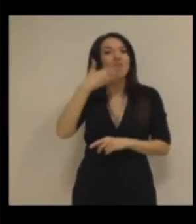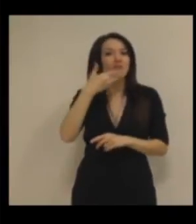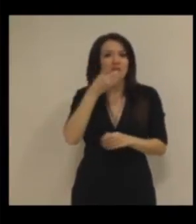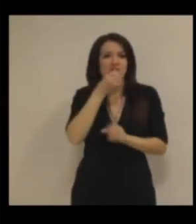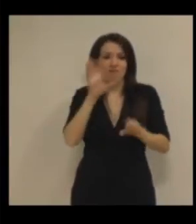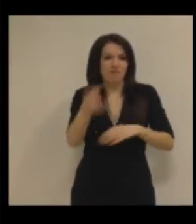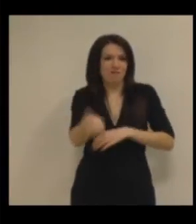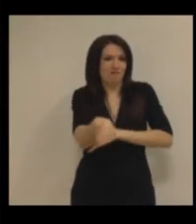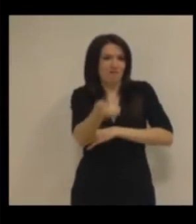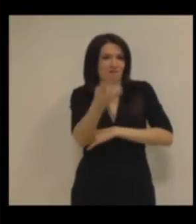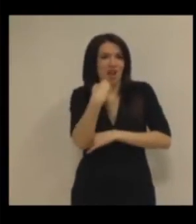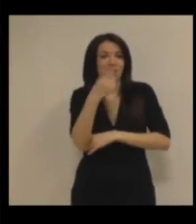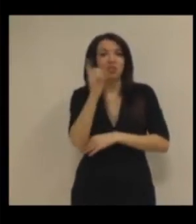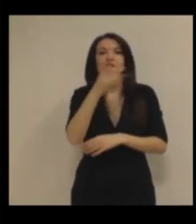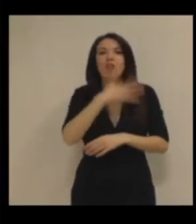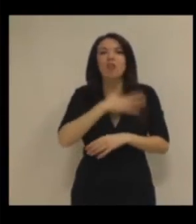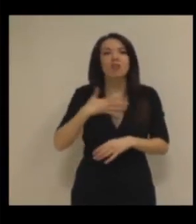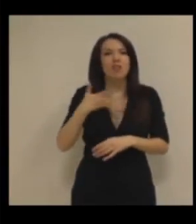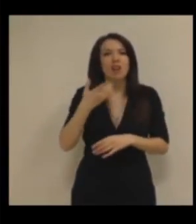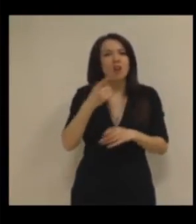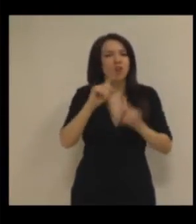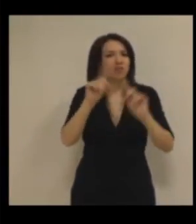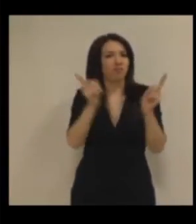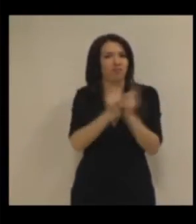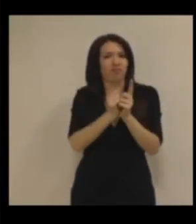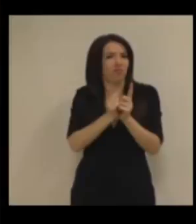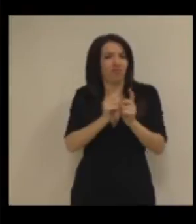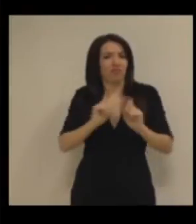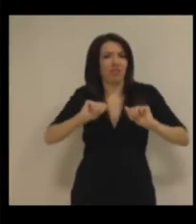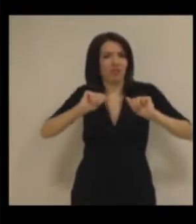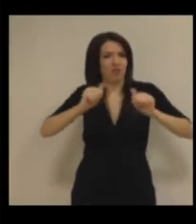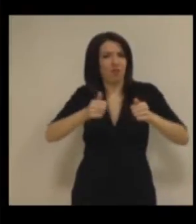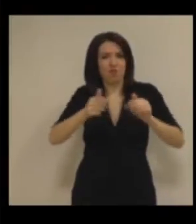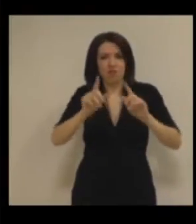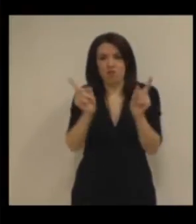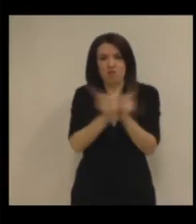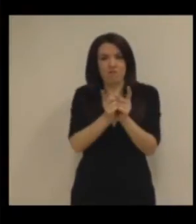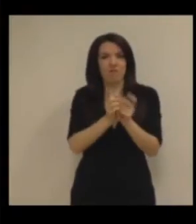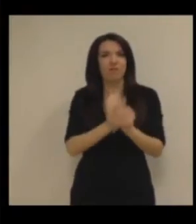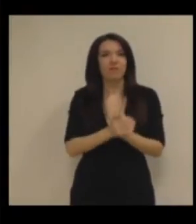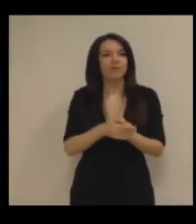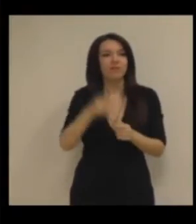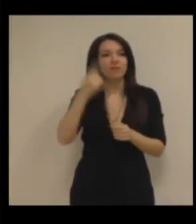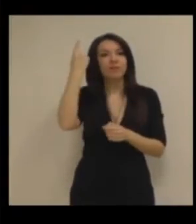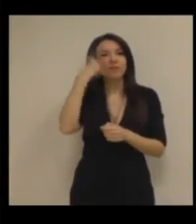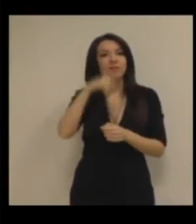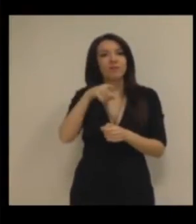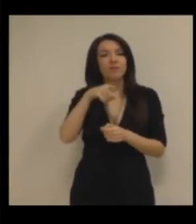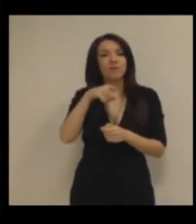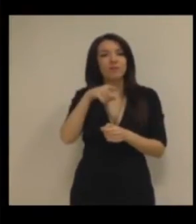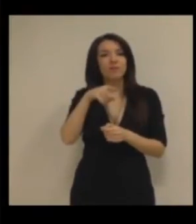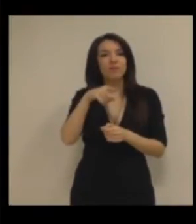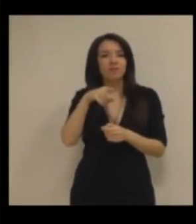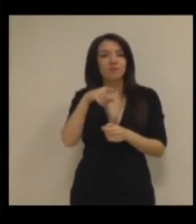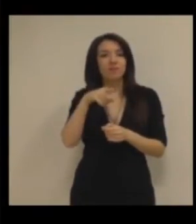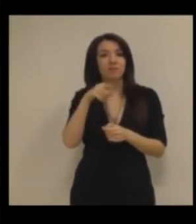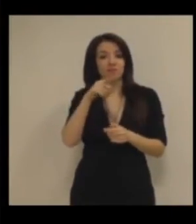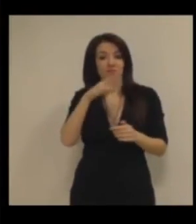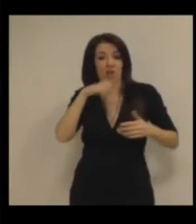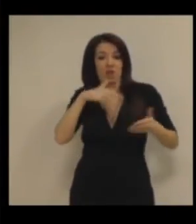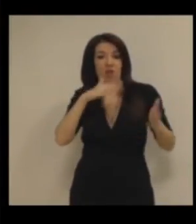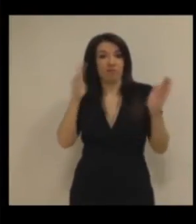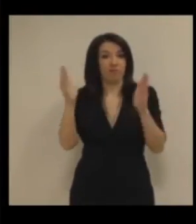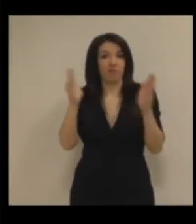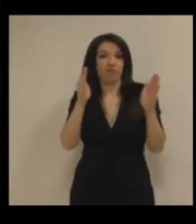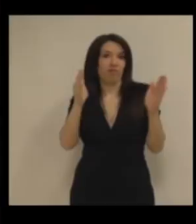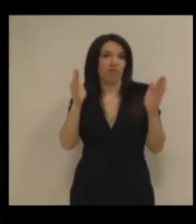mejor que yo, solo quiero hacer una breve introducción. Sabemos que en la época, en